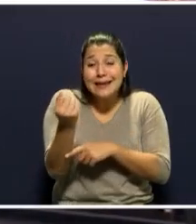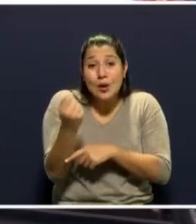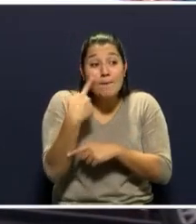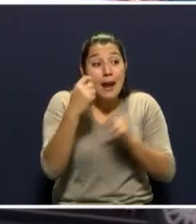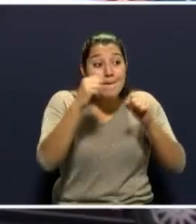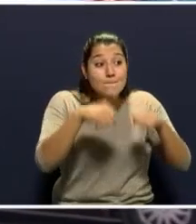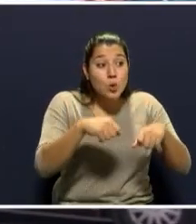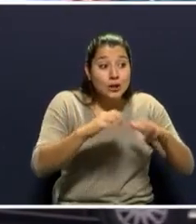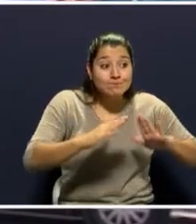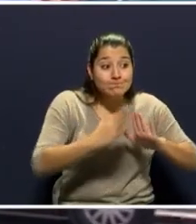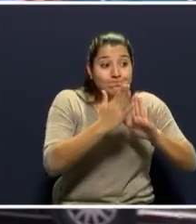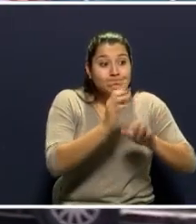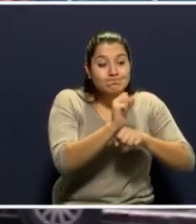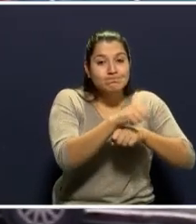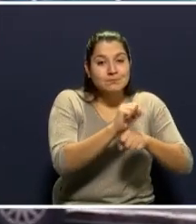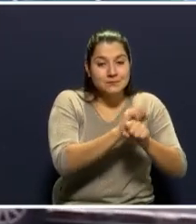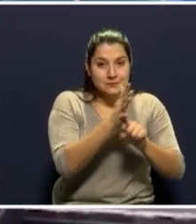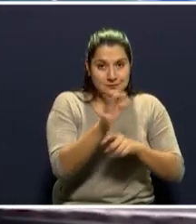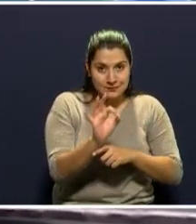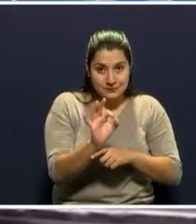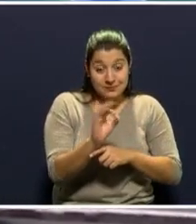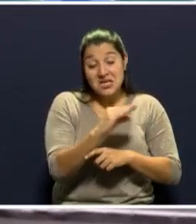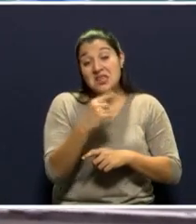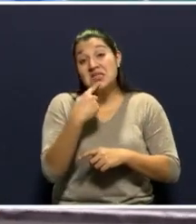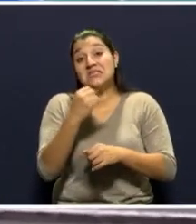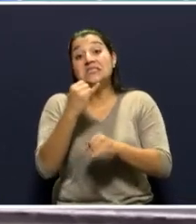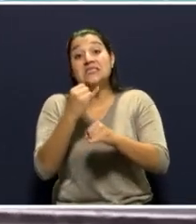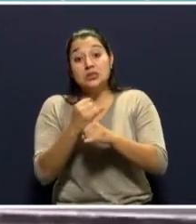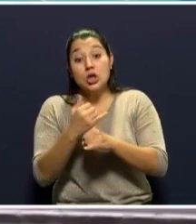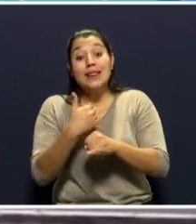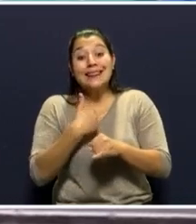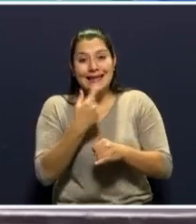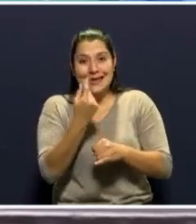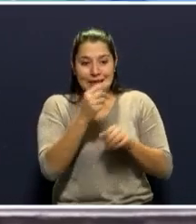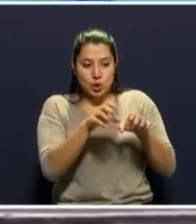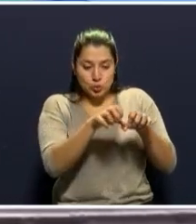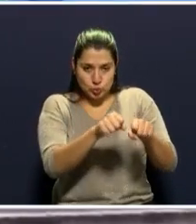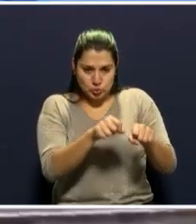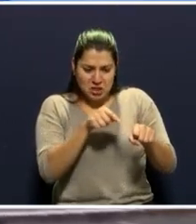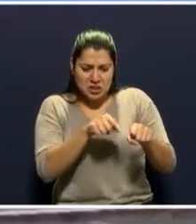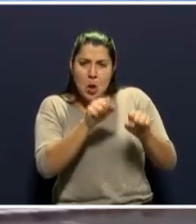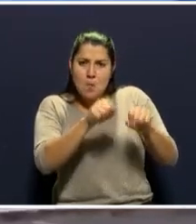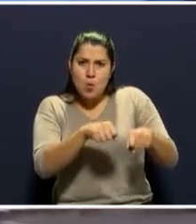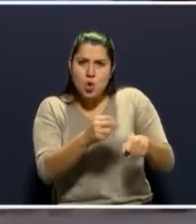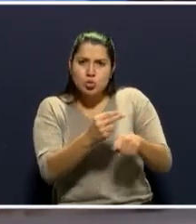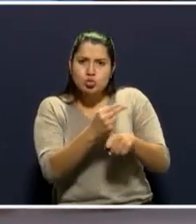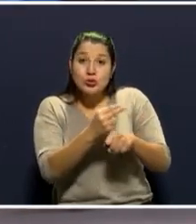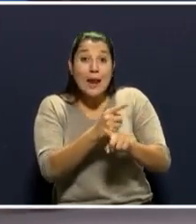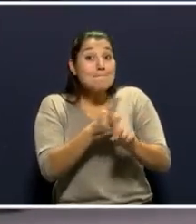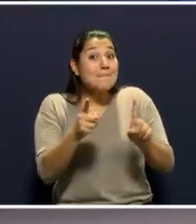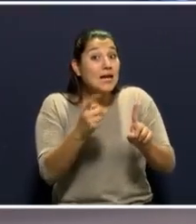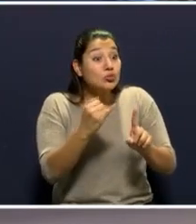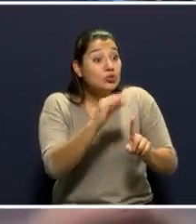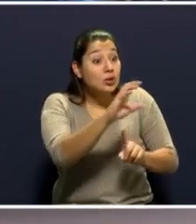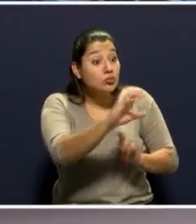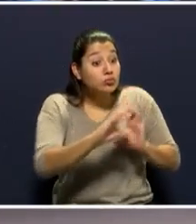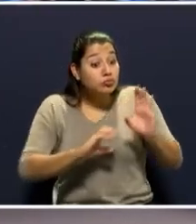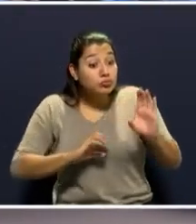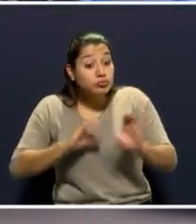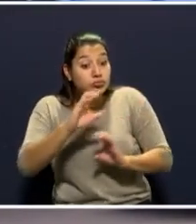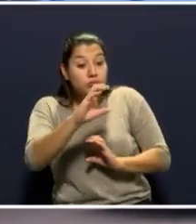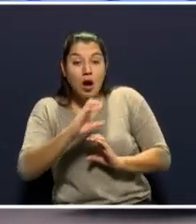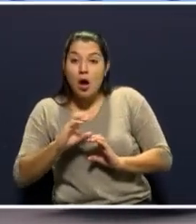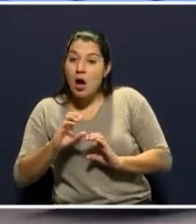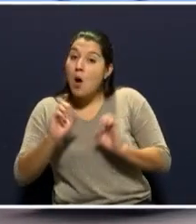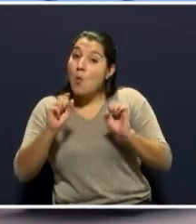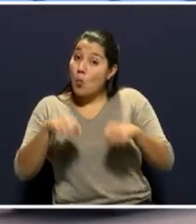que la institución tiene reservas que podría utilizar, pero echar mano de esas reservas no saldría